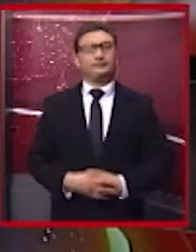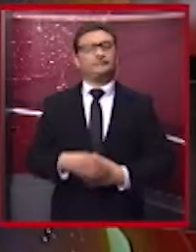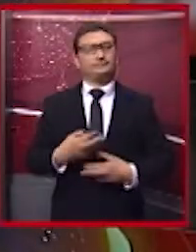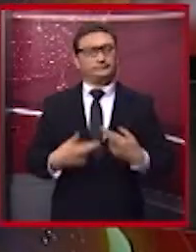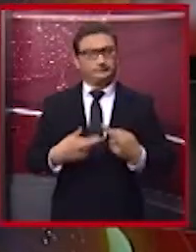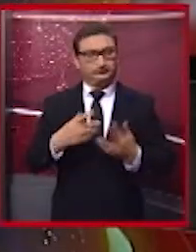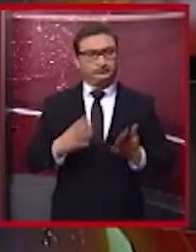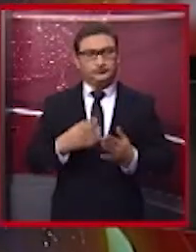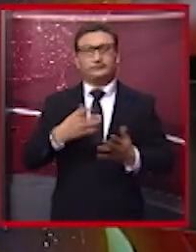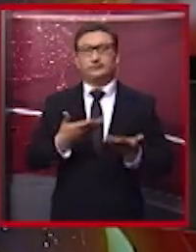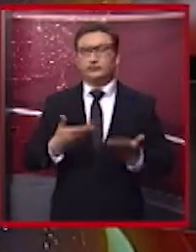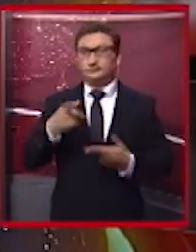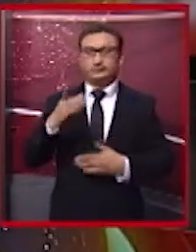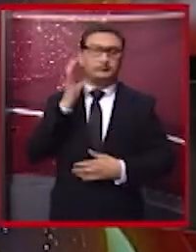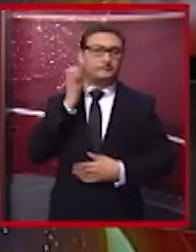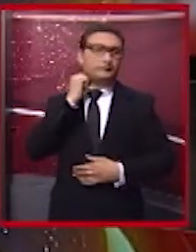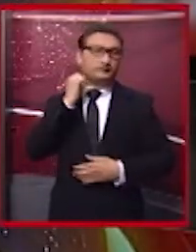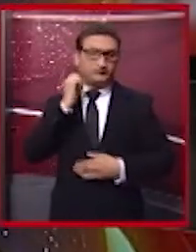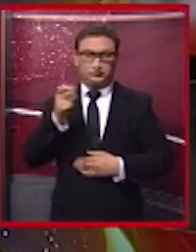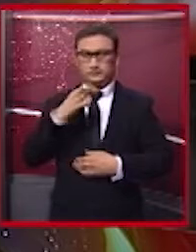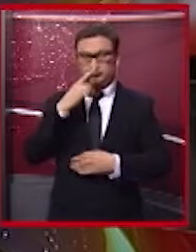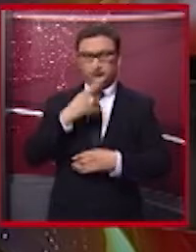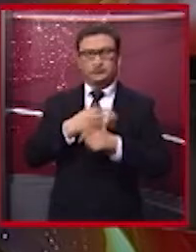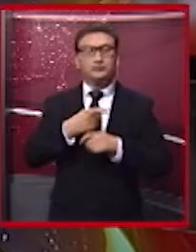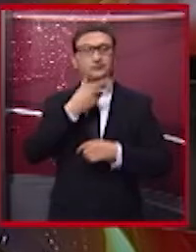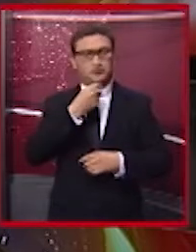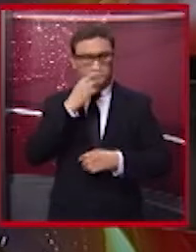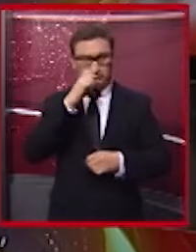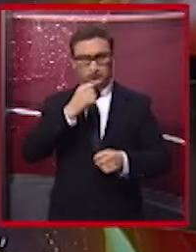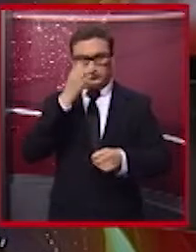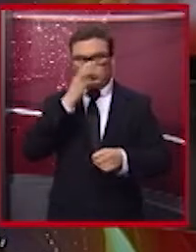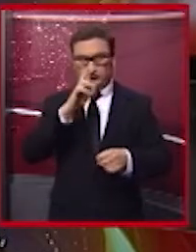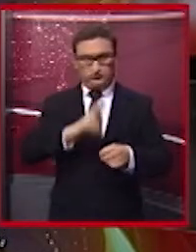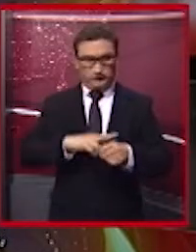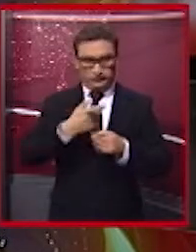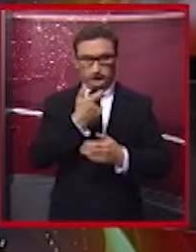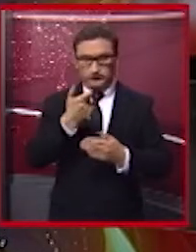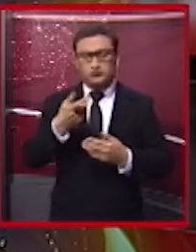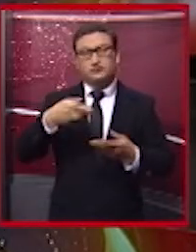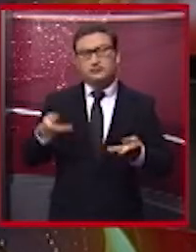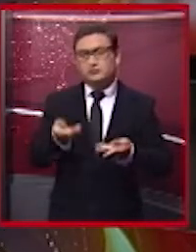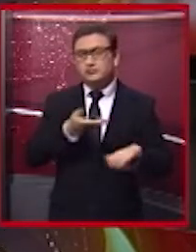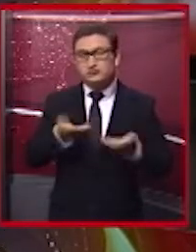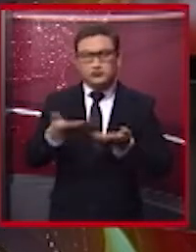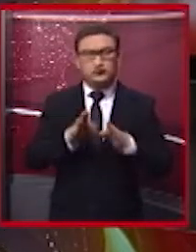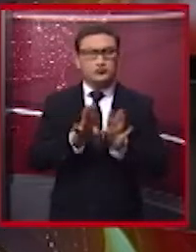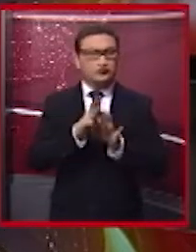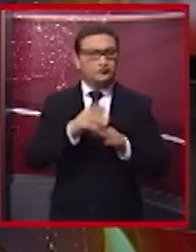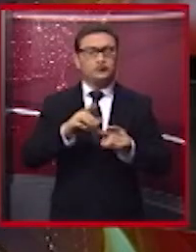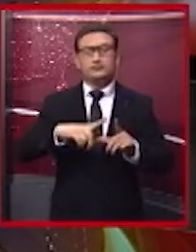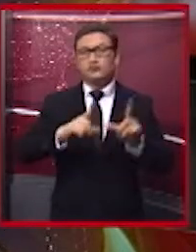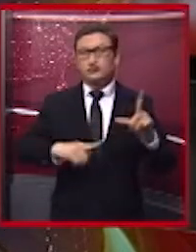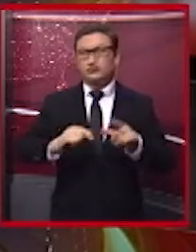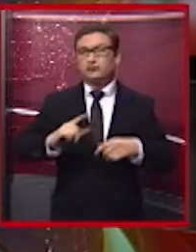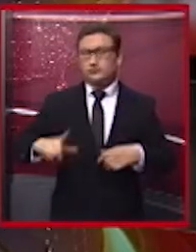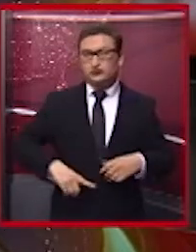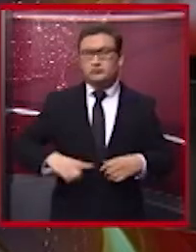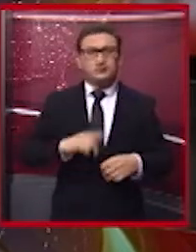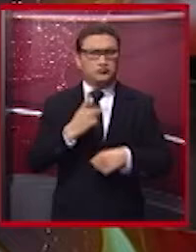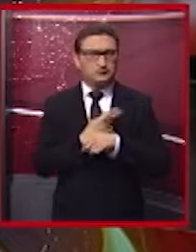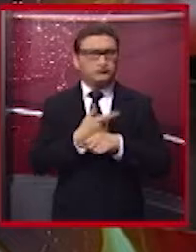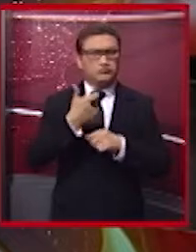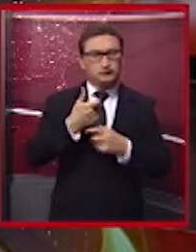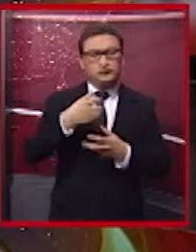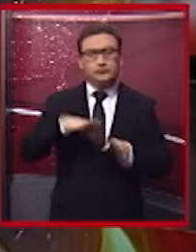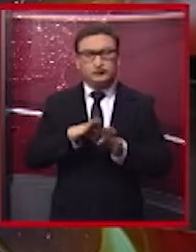Estamos de regreso. En otro momento, el Senado de la República recibió al secretario de Economía para dar cuenta del estado que guarda la política económica del país. Ahí se destacó